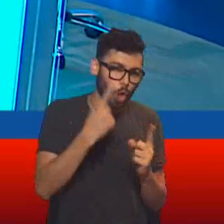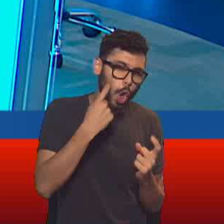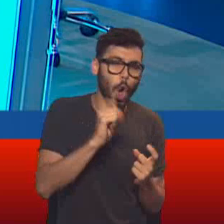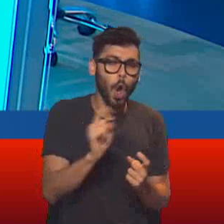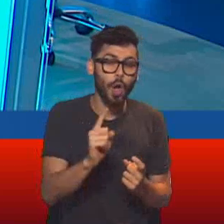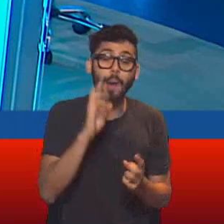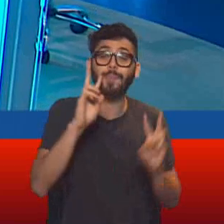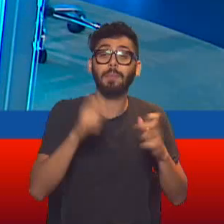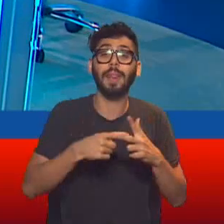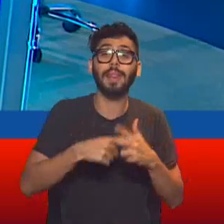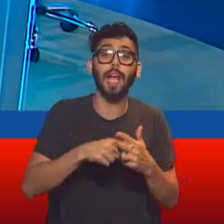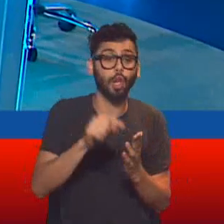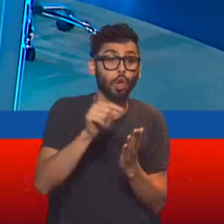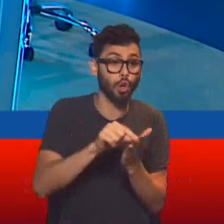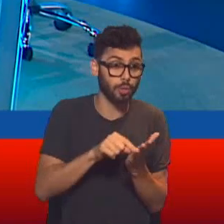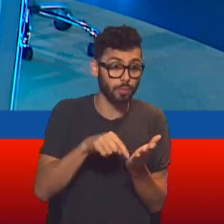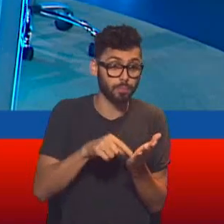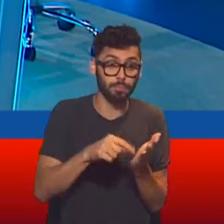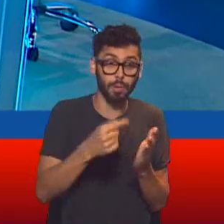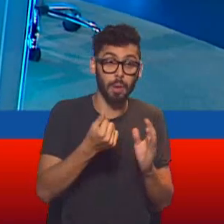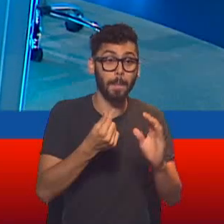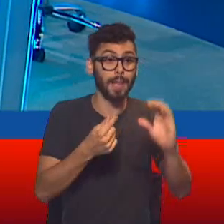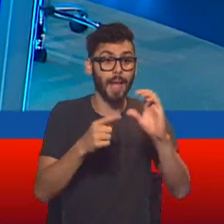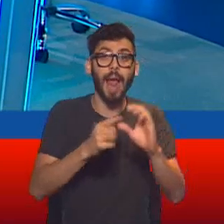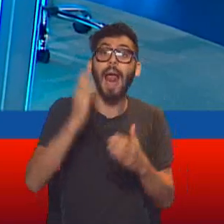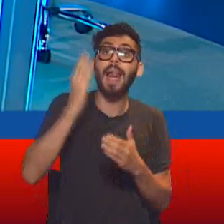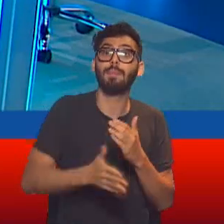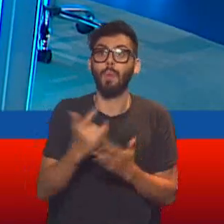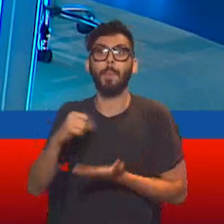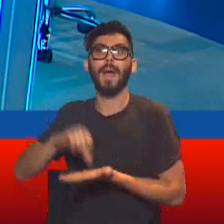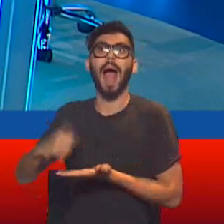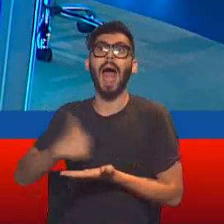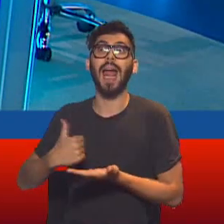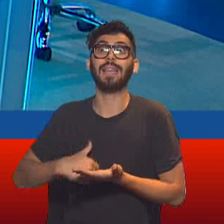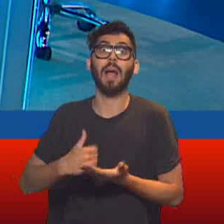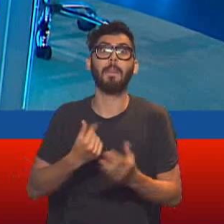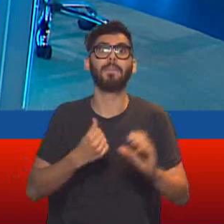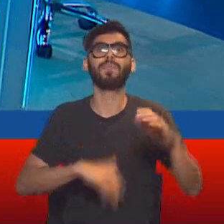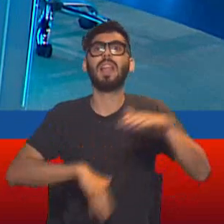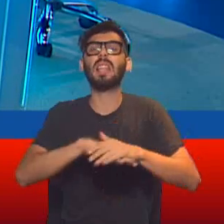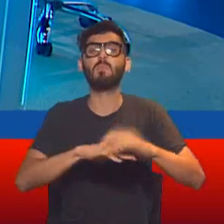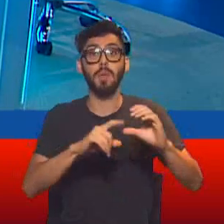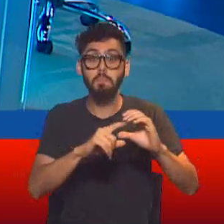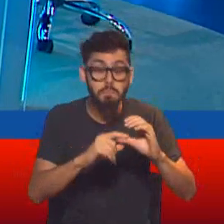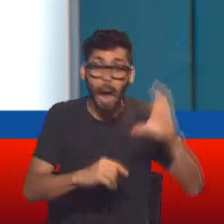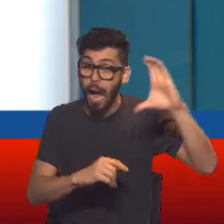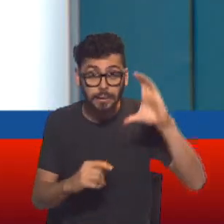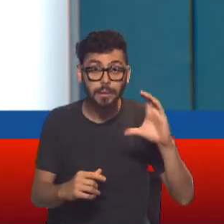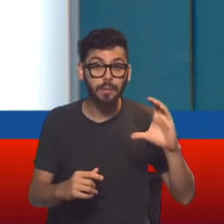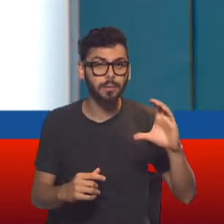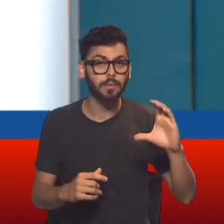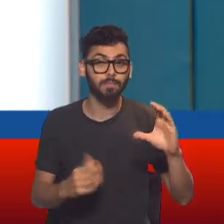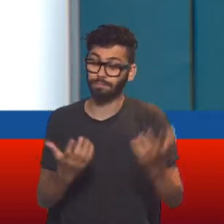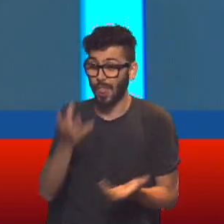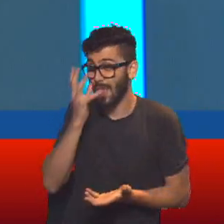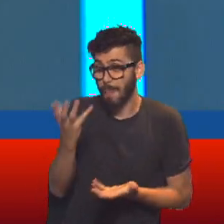lo primero que se van a encontrar es con un monto que excedía lo que se le podía dar a un país como Argentina en ese momento. Lejos, lejísimos. Pero además Excedía por mucho. porque no tenía ninguna